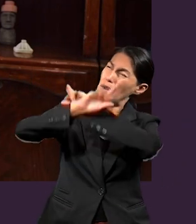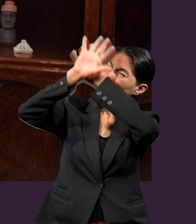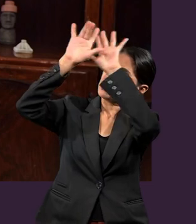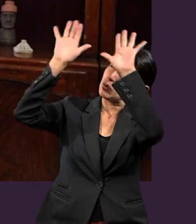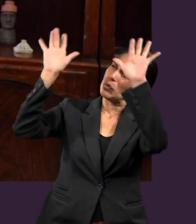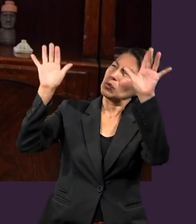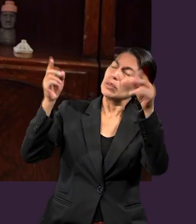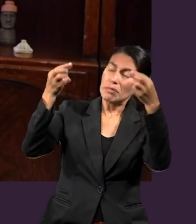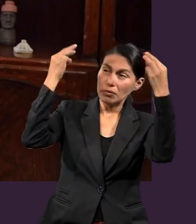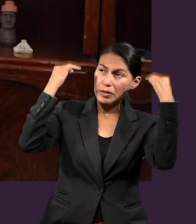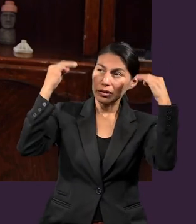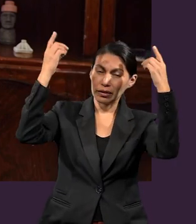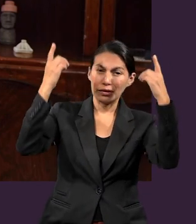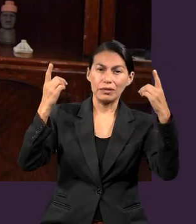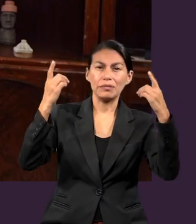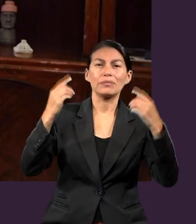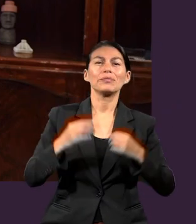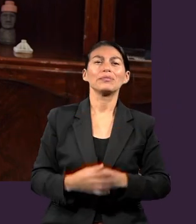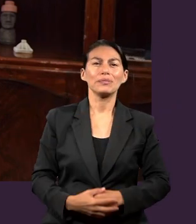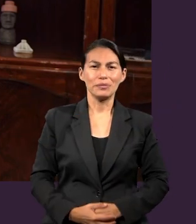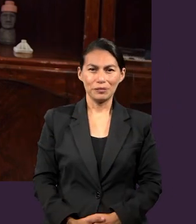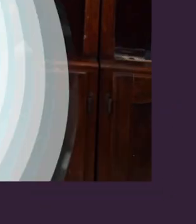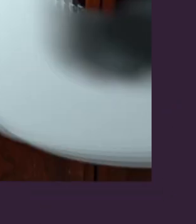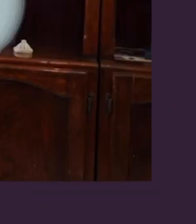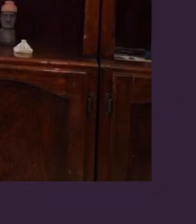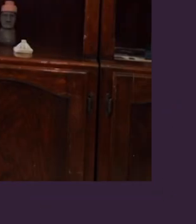triunfo hasta verle venir en gloria y majestad.